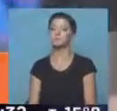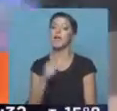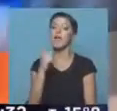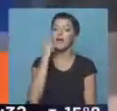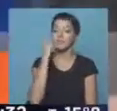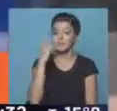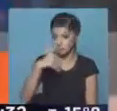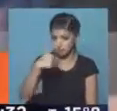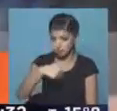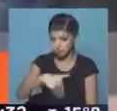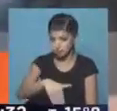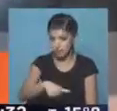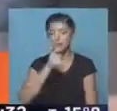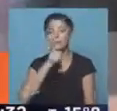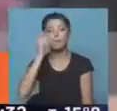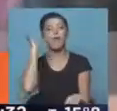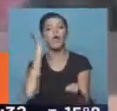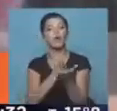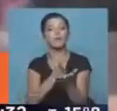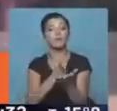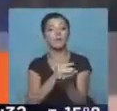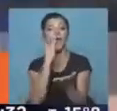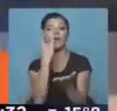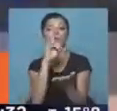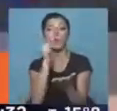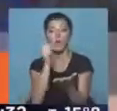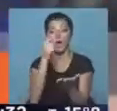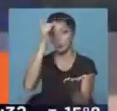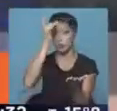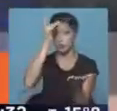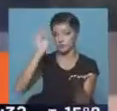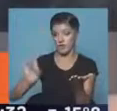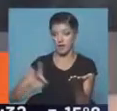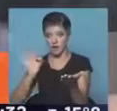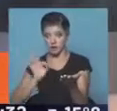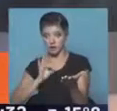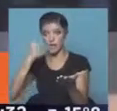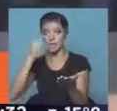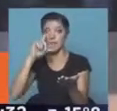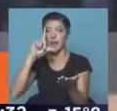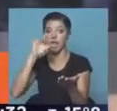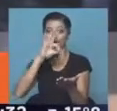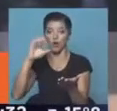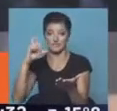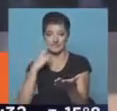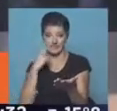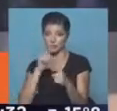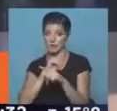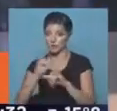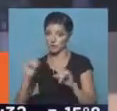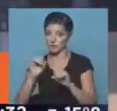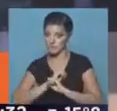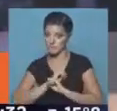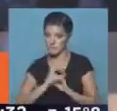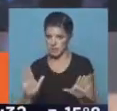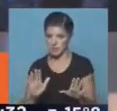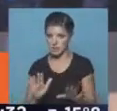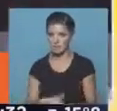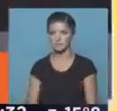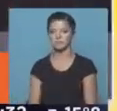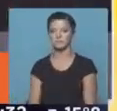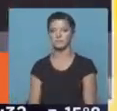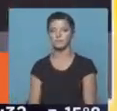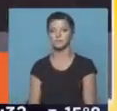con la posible condena a Lula. Uh-huh. Los 12 años a Palocci no serían una buena noticia en este caso, ¿no? No,